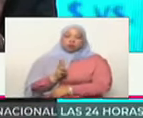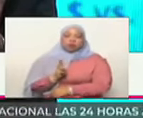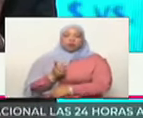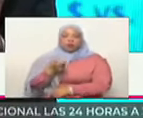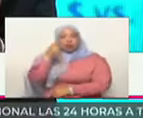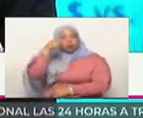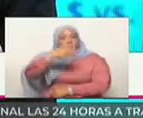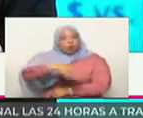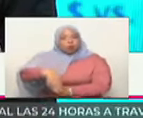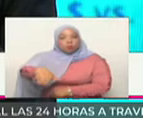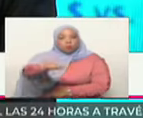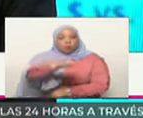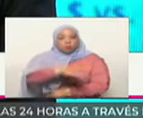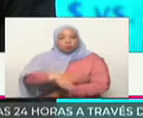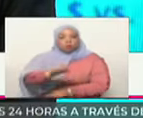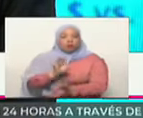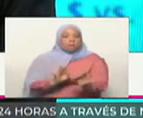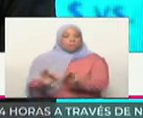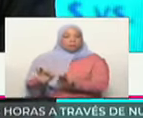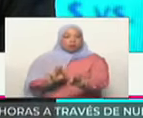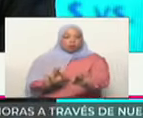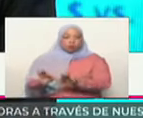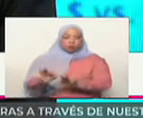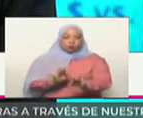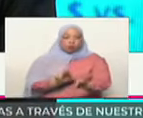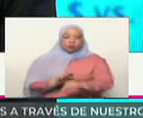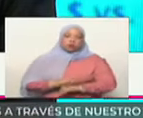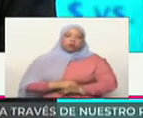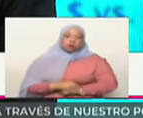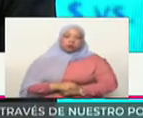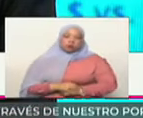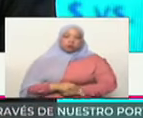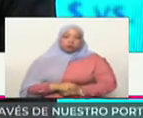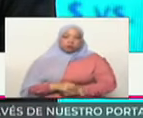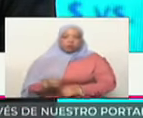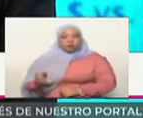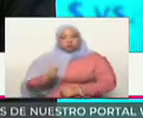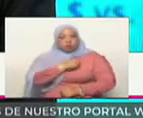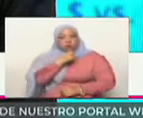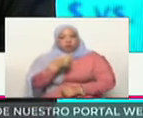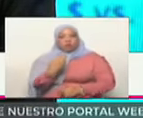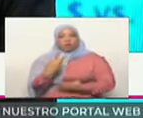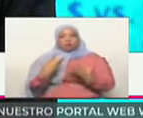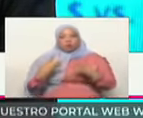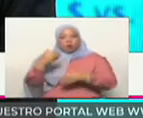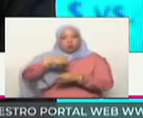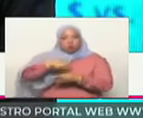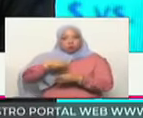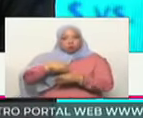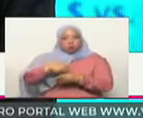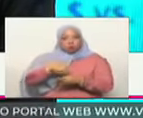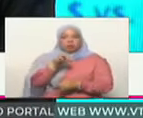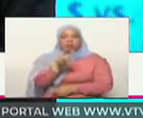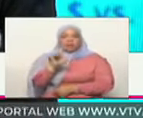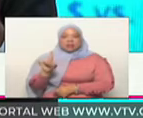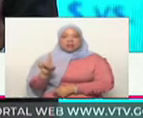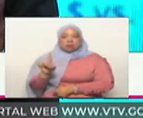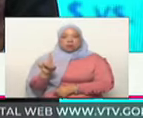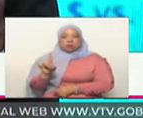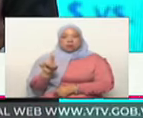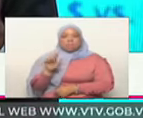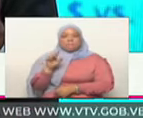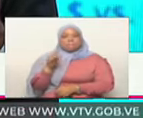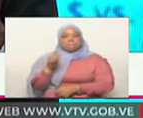pueblo, preparémonos. Nosotros hemos ganado 29 elecciones en 31 elecciones,